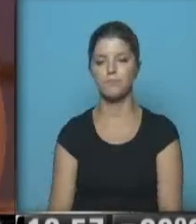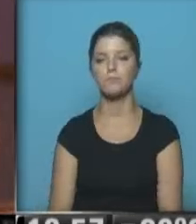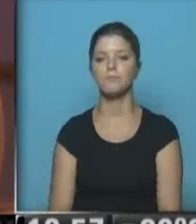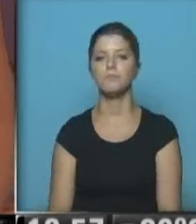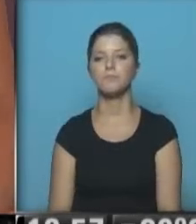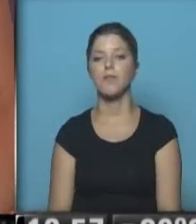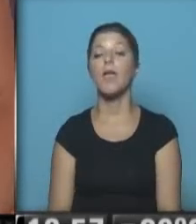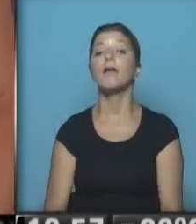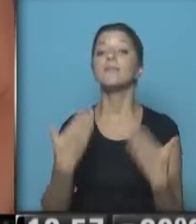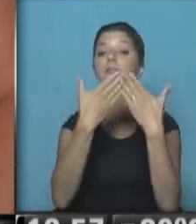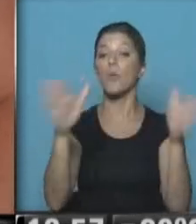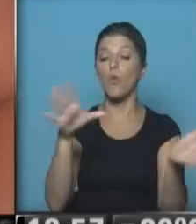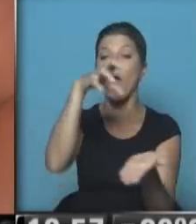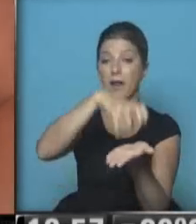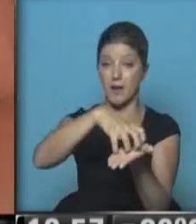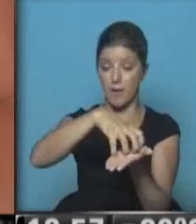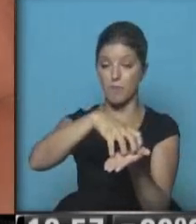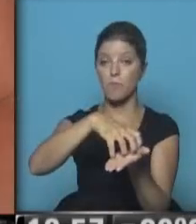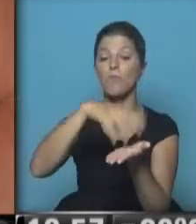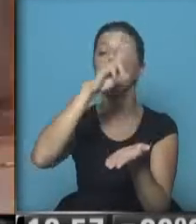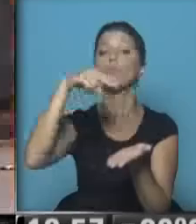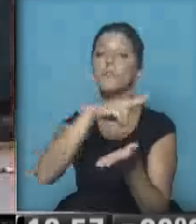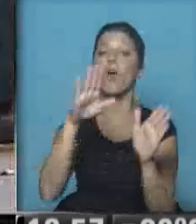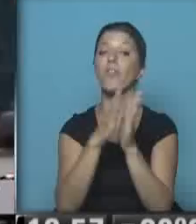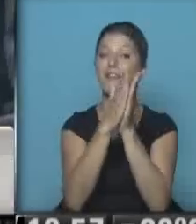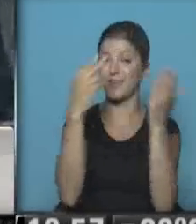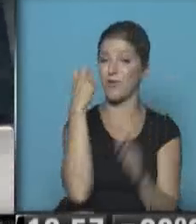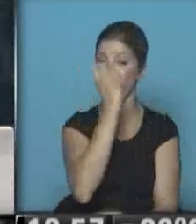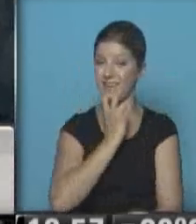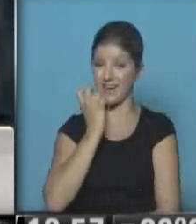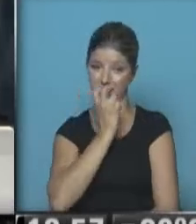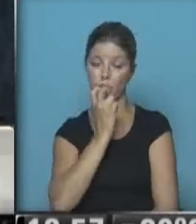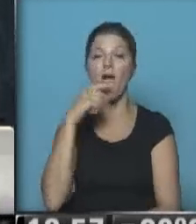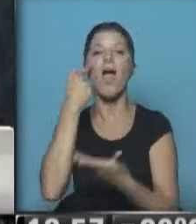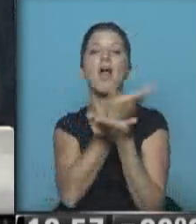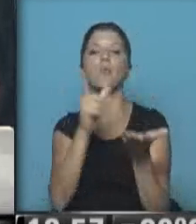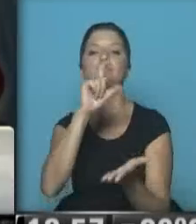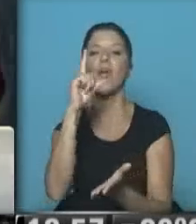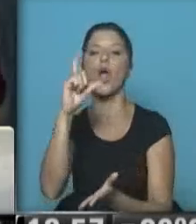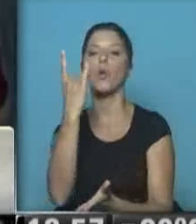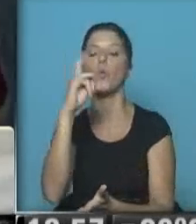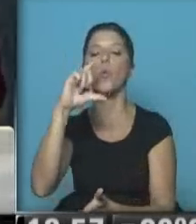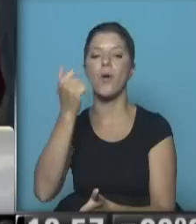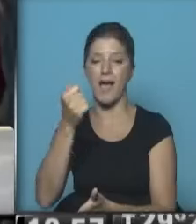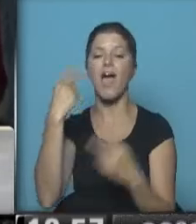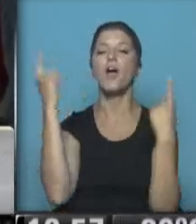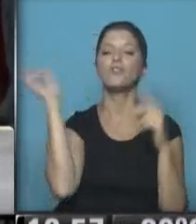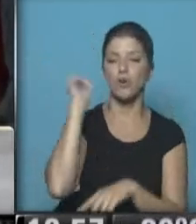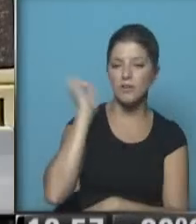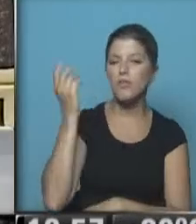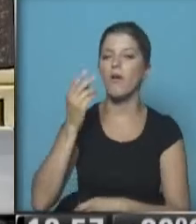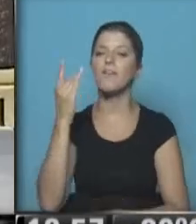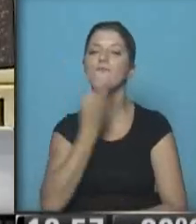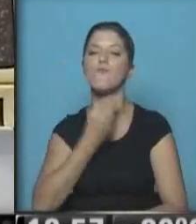Se inauguró en el Museo del Libro y de la Lengua, que pertenece a la Biblioteca Nacional, la muestra Luca, el sonido y la furia. Esto es un viaje